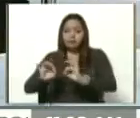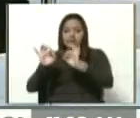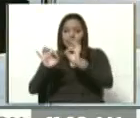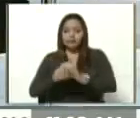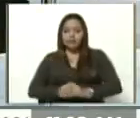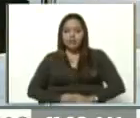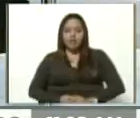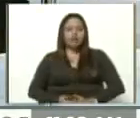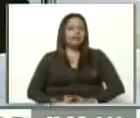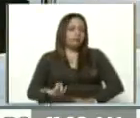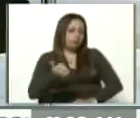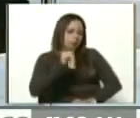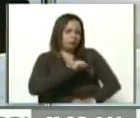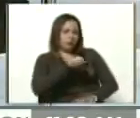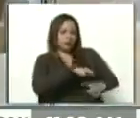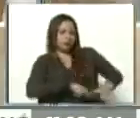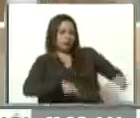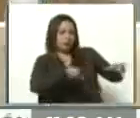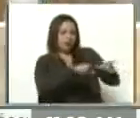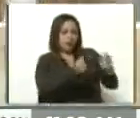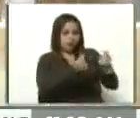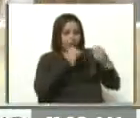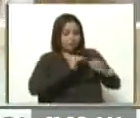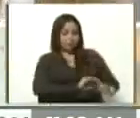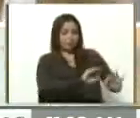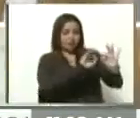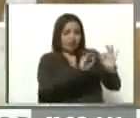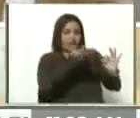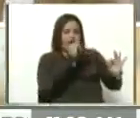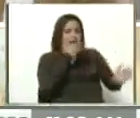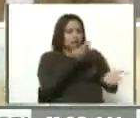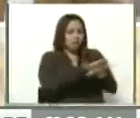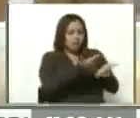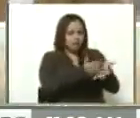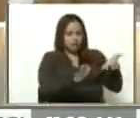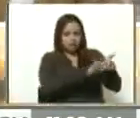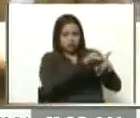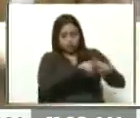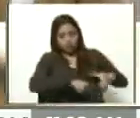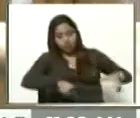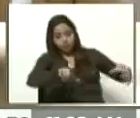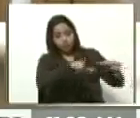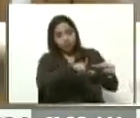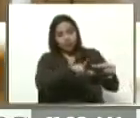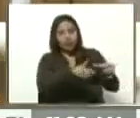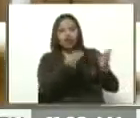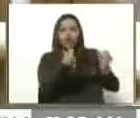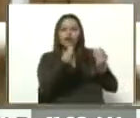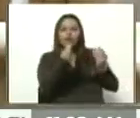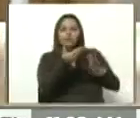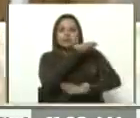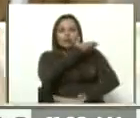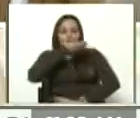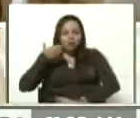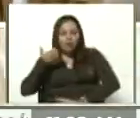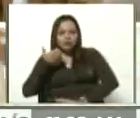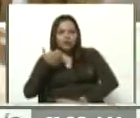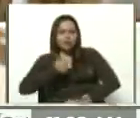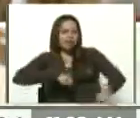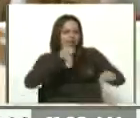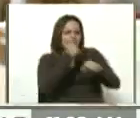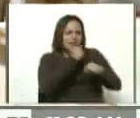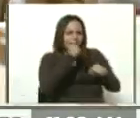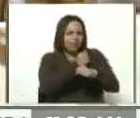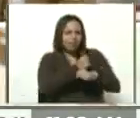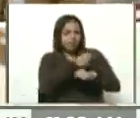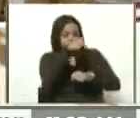las zonas económicas especiales es un replanteo del territorio en función de optimizar la explotación de ese